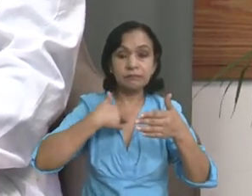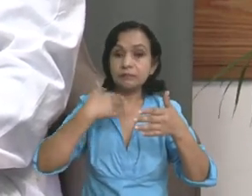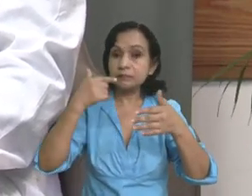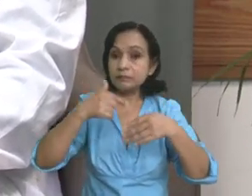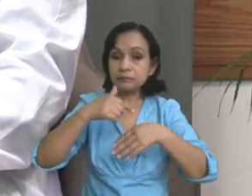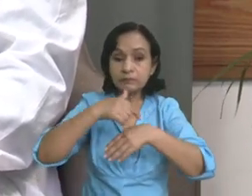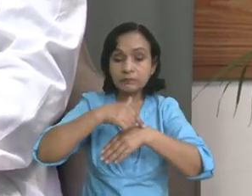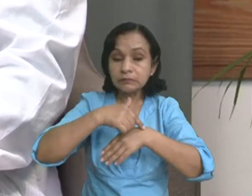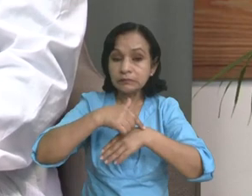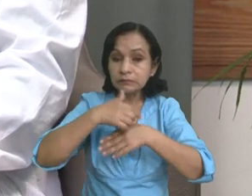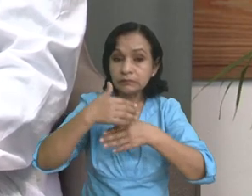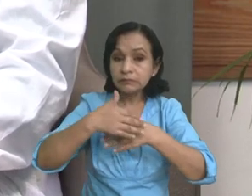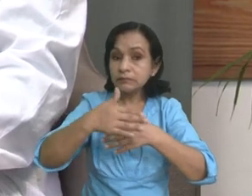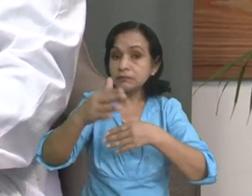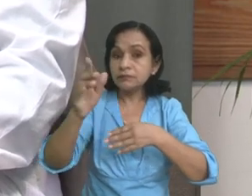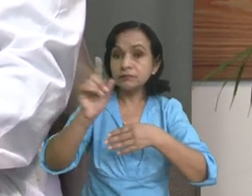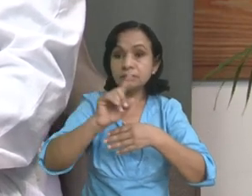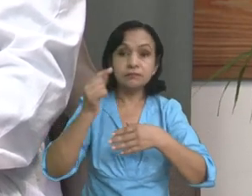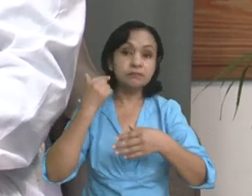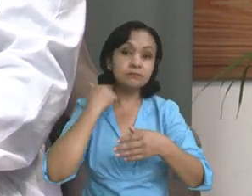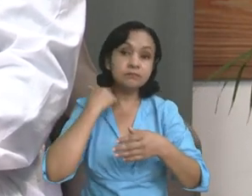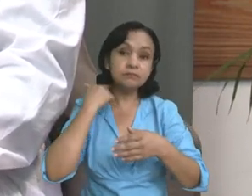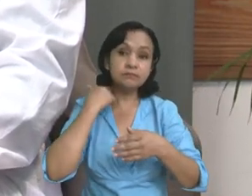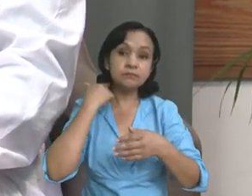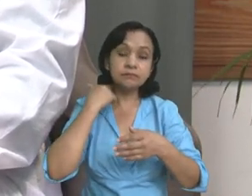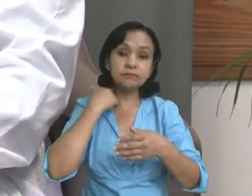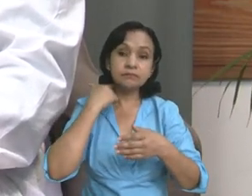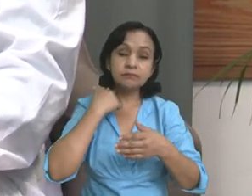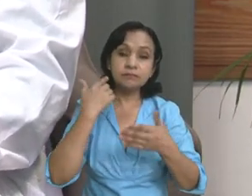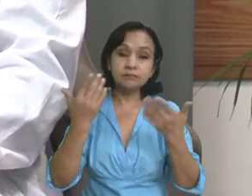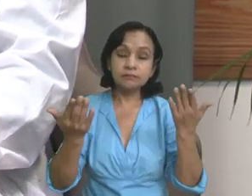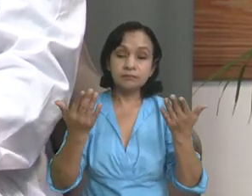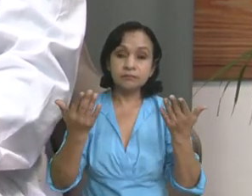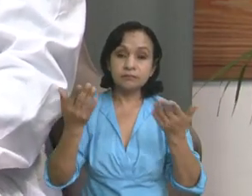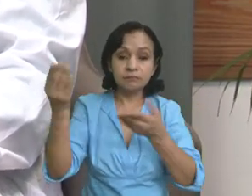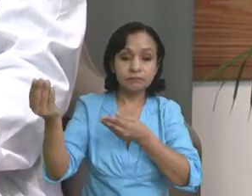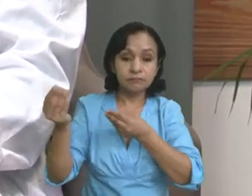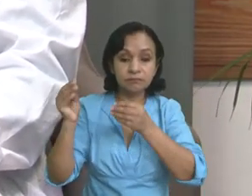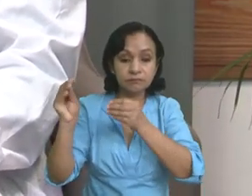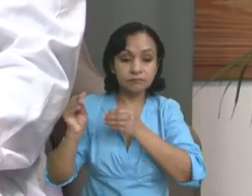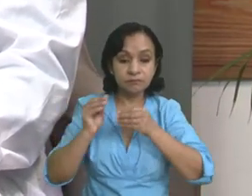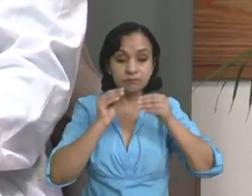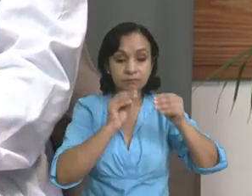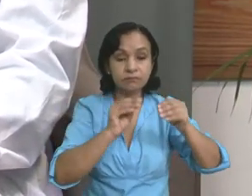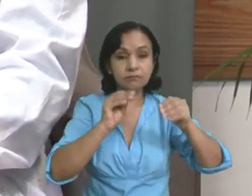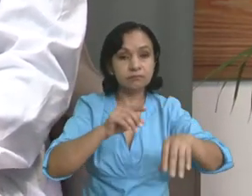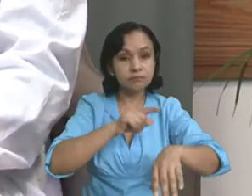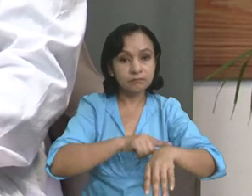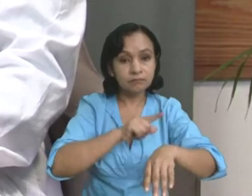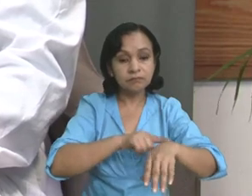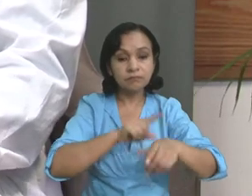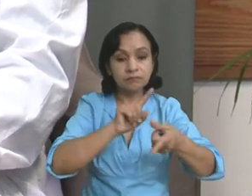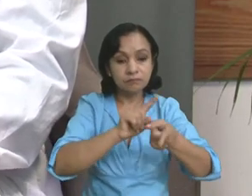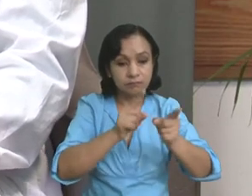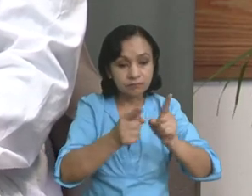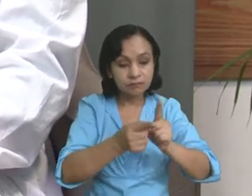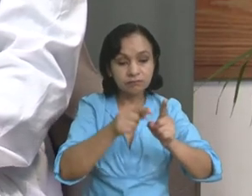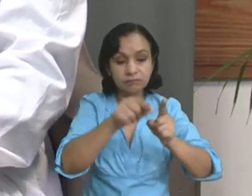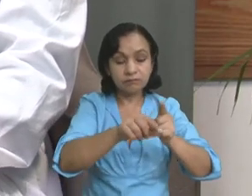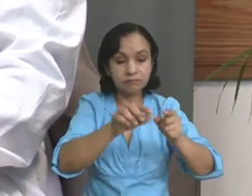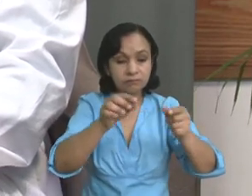o mucho tiempo, ¿no? siempre la transferencia de una tecnología toma tiempo, porque hay que adecuar la